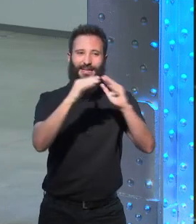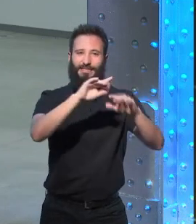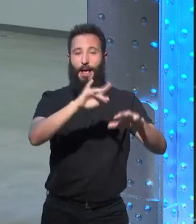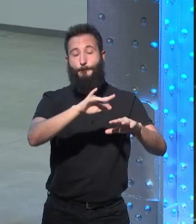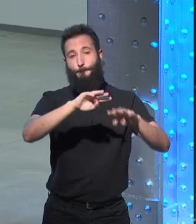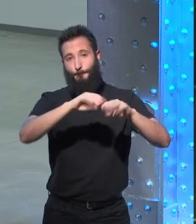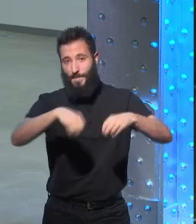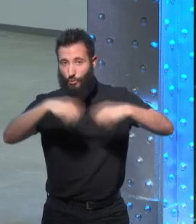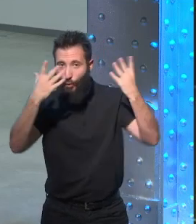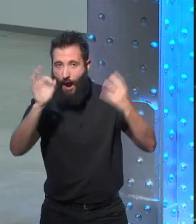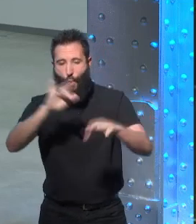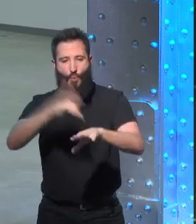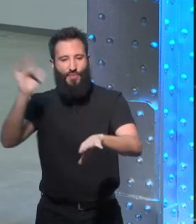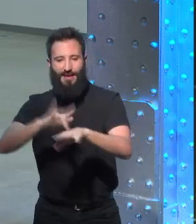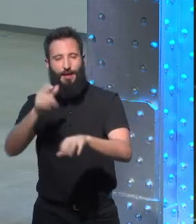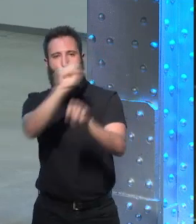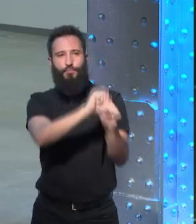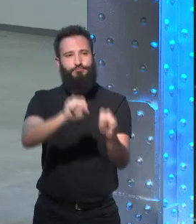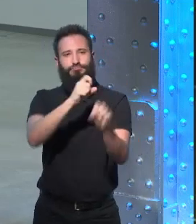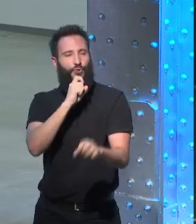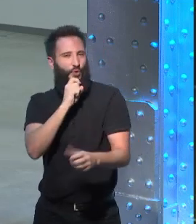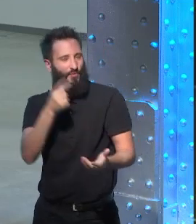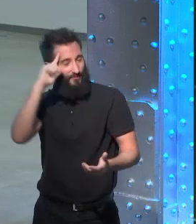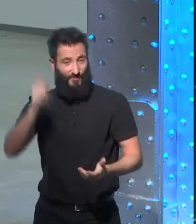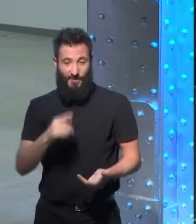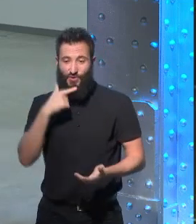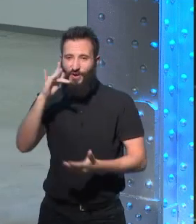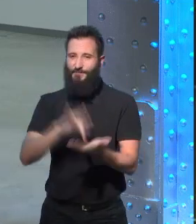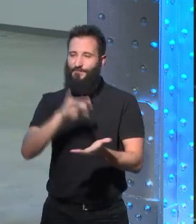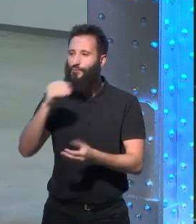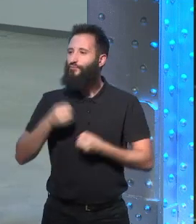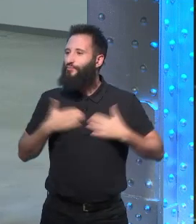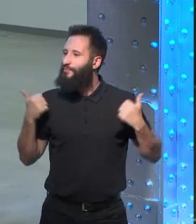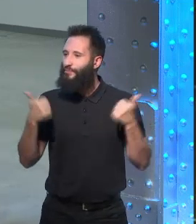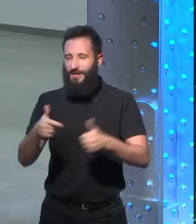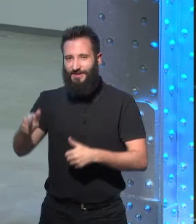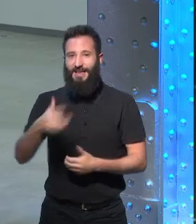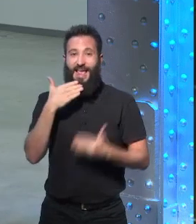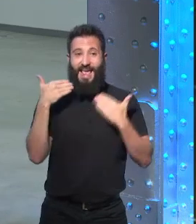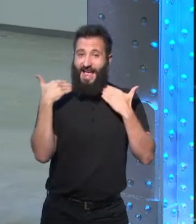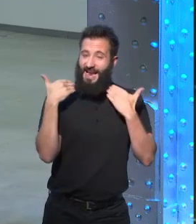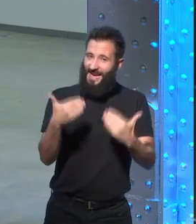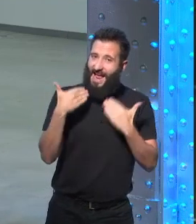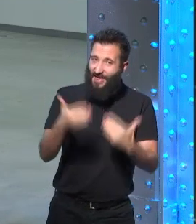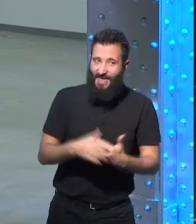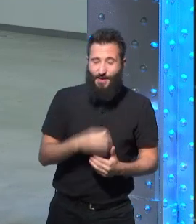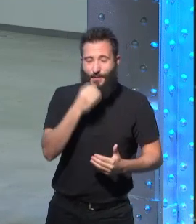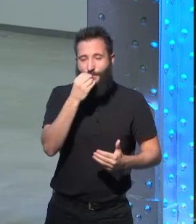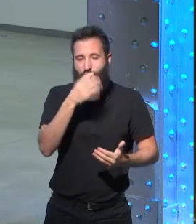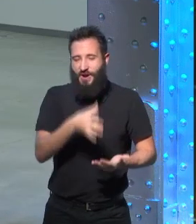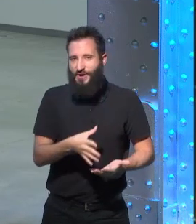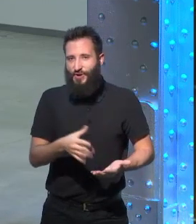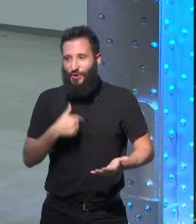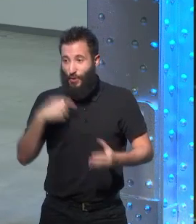y que no sabemos a veces cómo proteger, ¿no? Juan, cuando quieras. Muchas gracias. Bueno, yo creo que